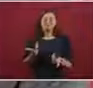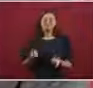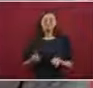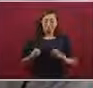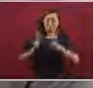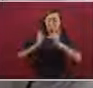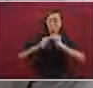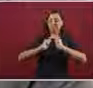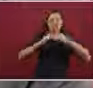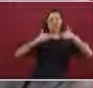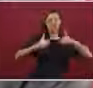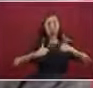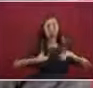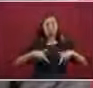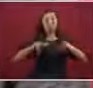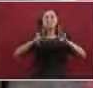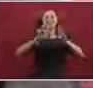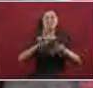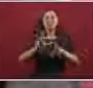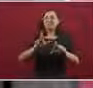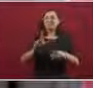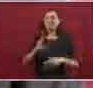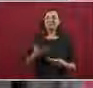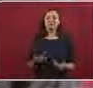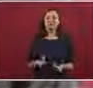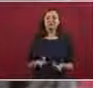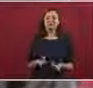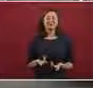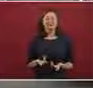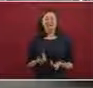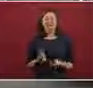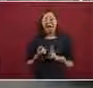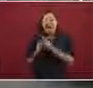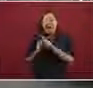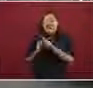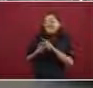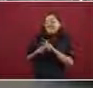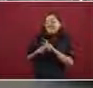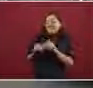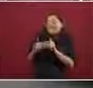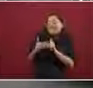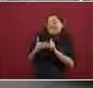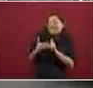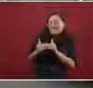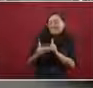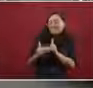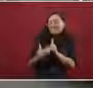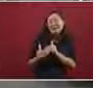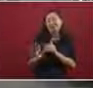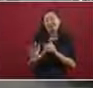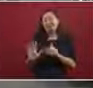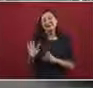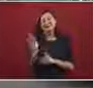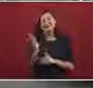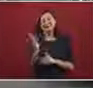apenas si estamos superando el largo periodo de fraudes electorales,